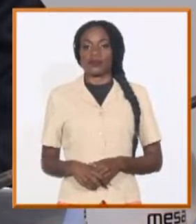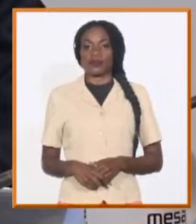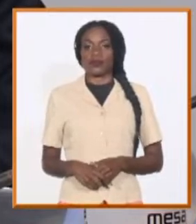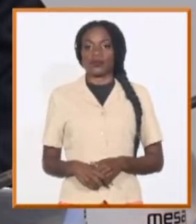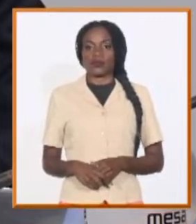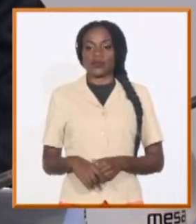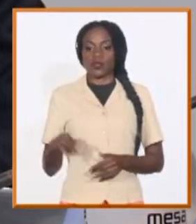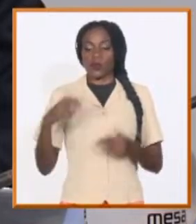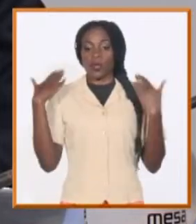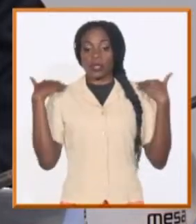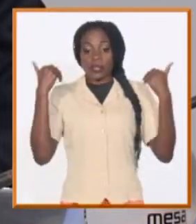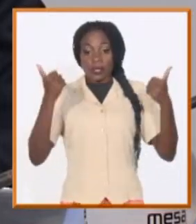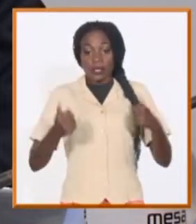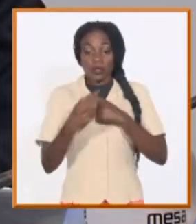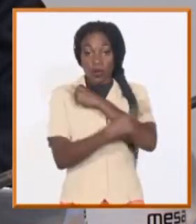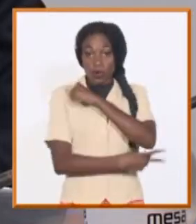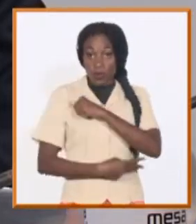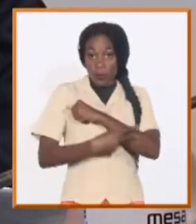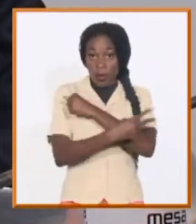dirección del país,